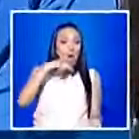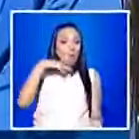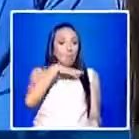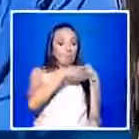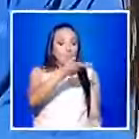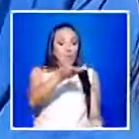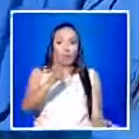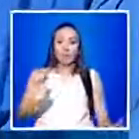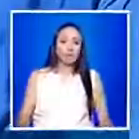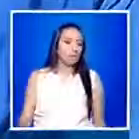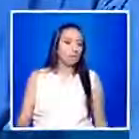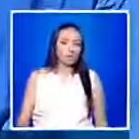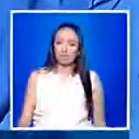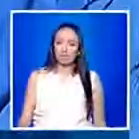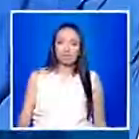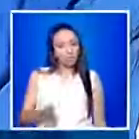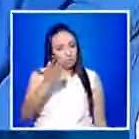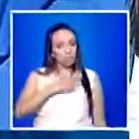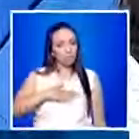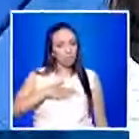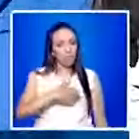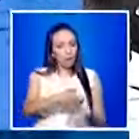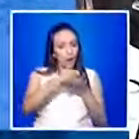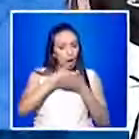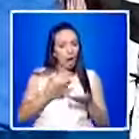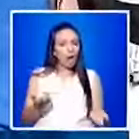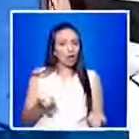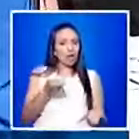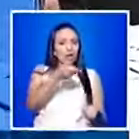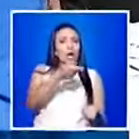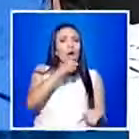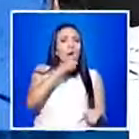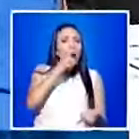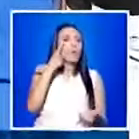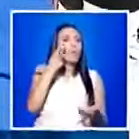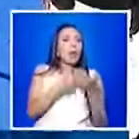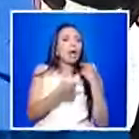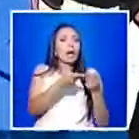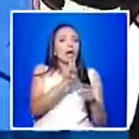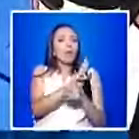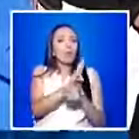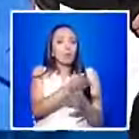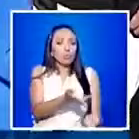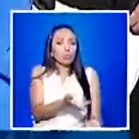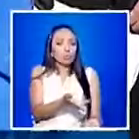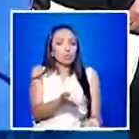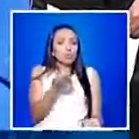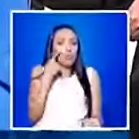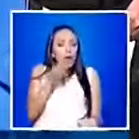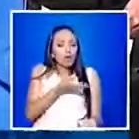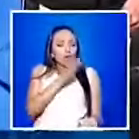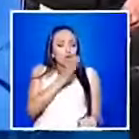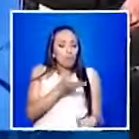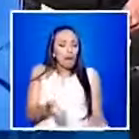Para nada, señorita, por favor, que nos ayude. Y con esa agua, ¿qué sirve, vea? Por lo menos haciendo hervir para tomar, porque